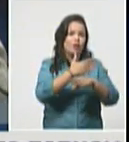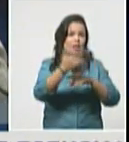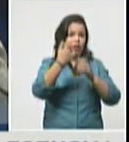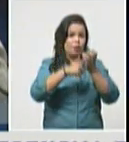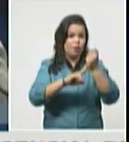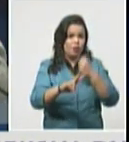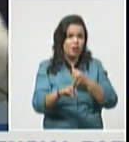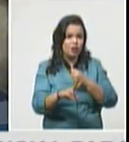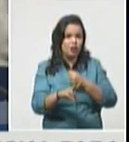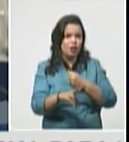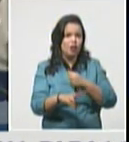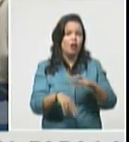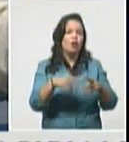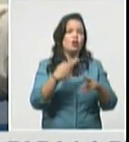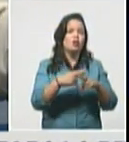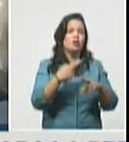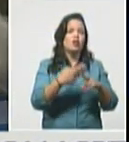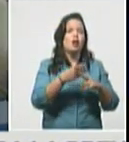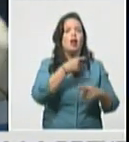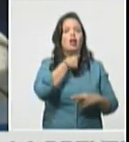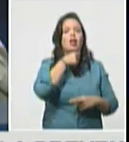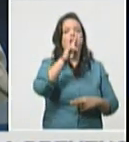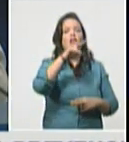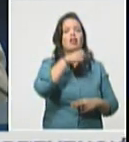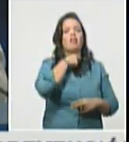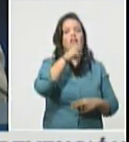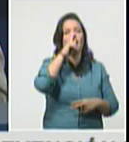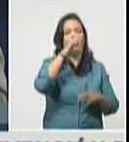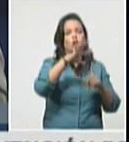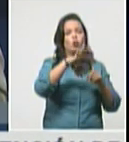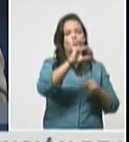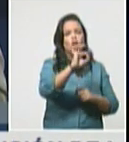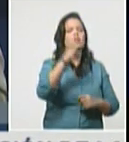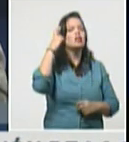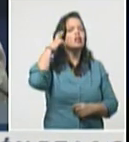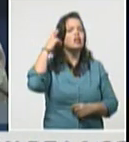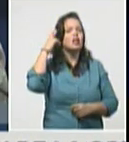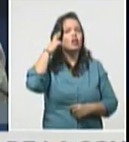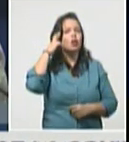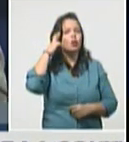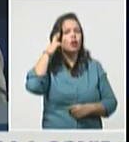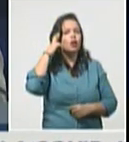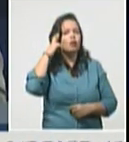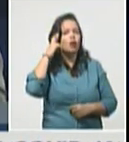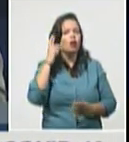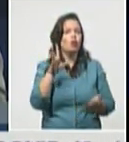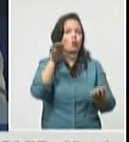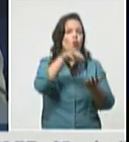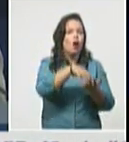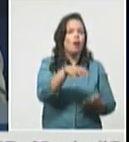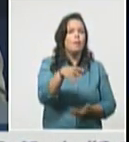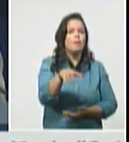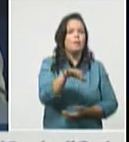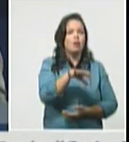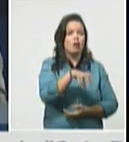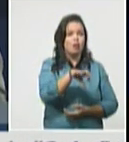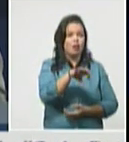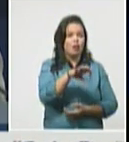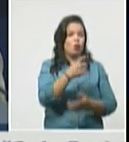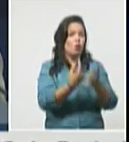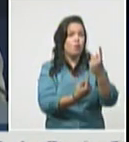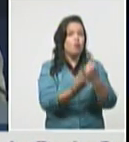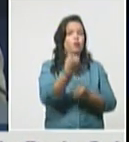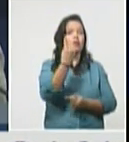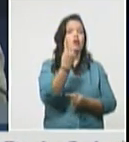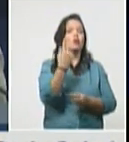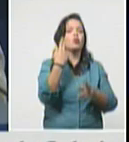Siempre recordamos la comunidad Camilo Cienfuegos de Pinar del Río, uno de los primeros eventos que con